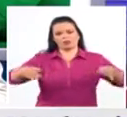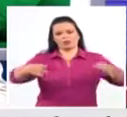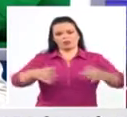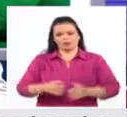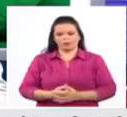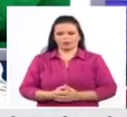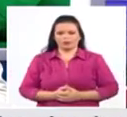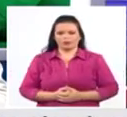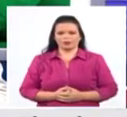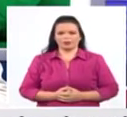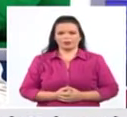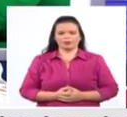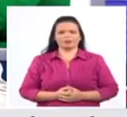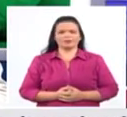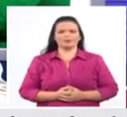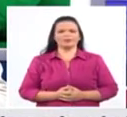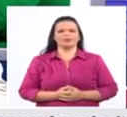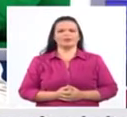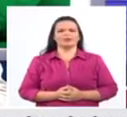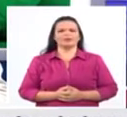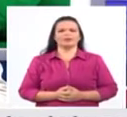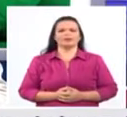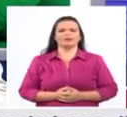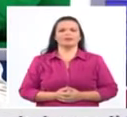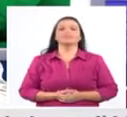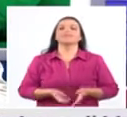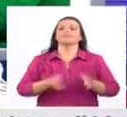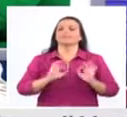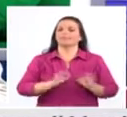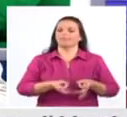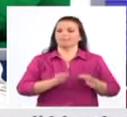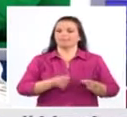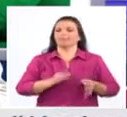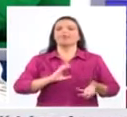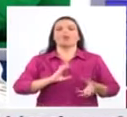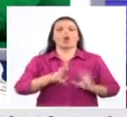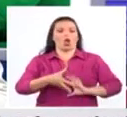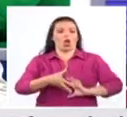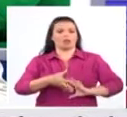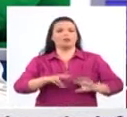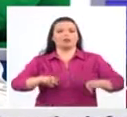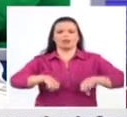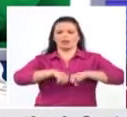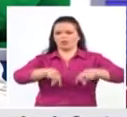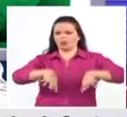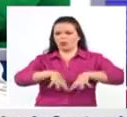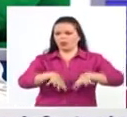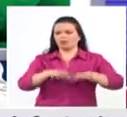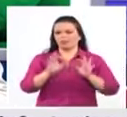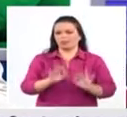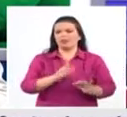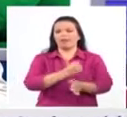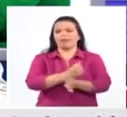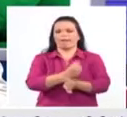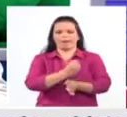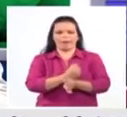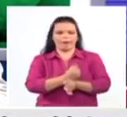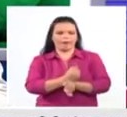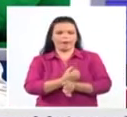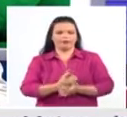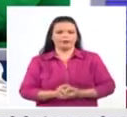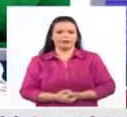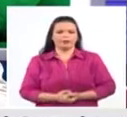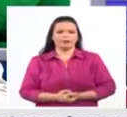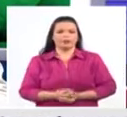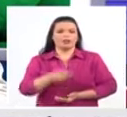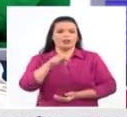Gisela, muy compleja todavía la situación, de mucho riesgo. Realmente esta variante